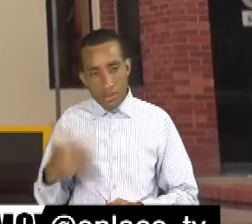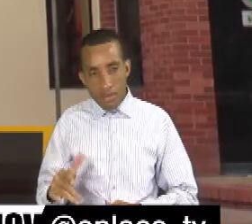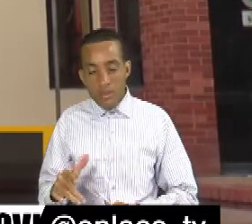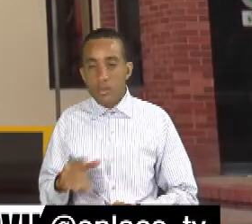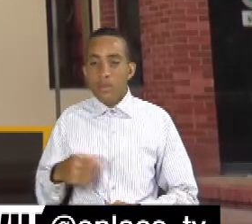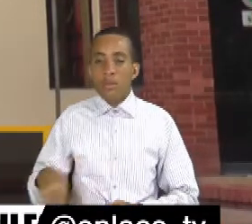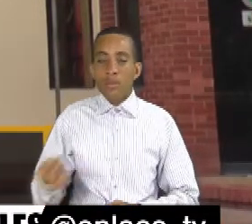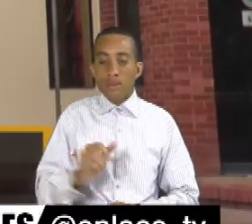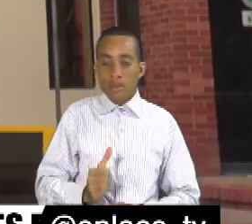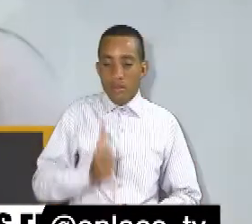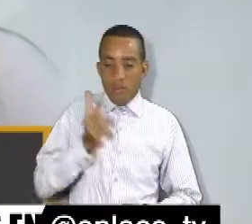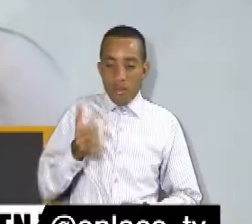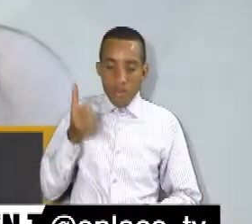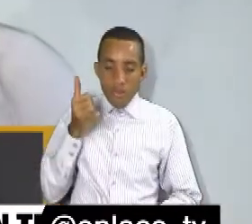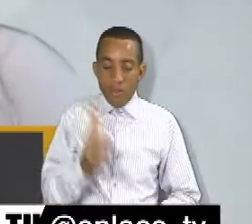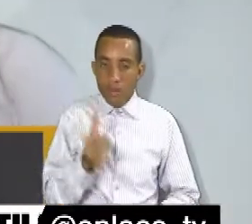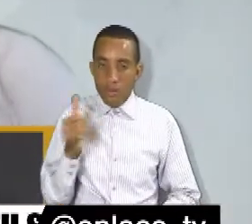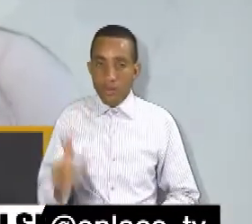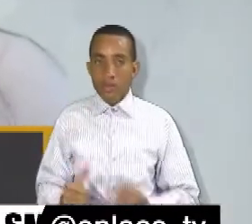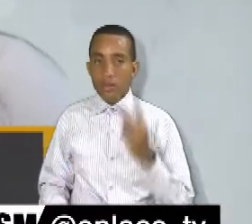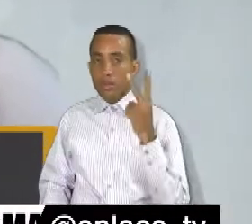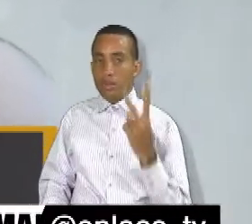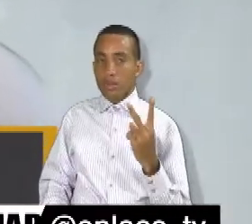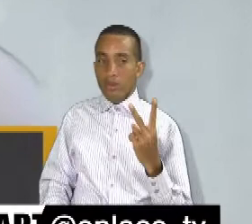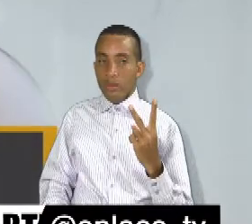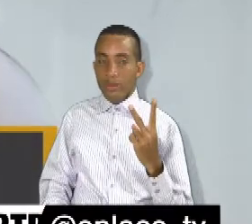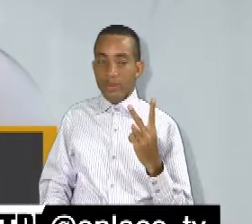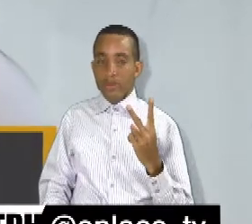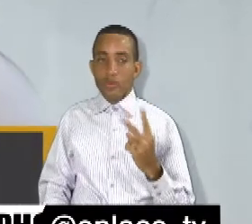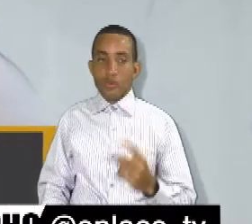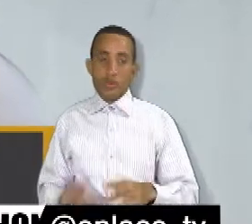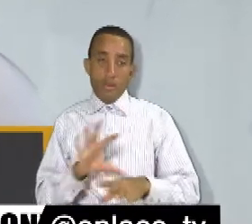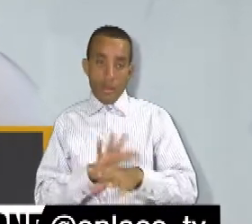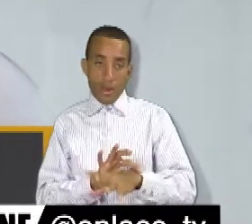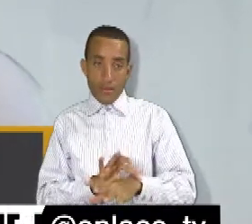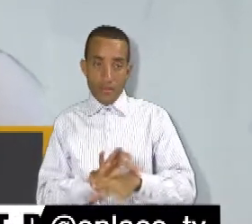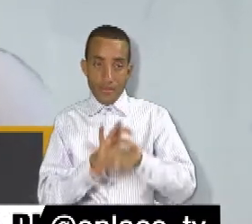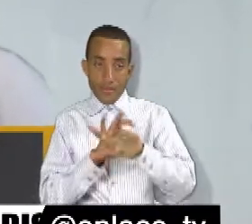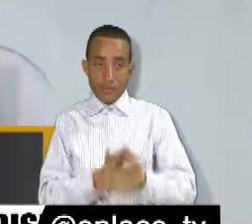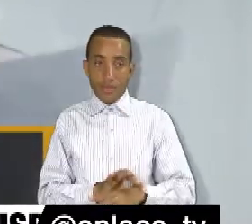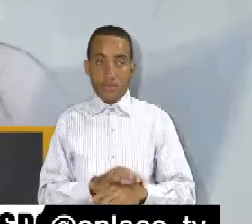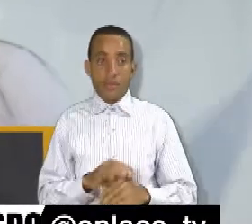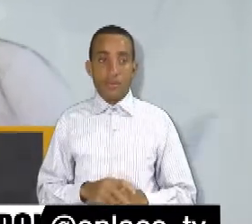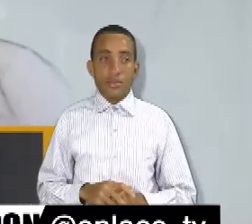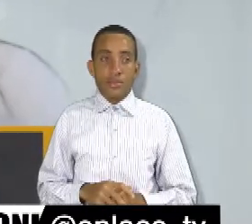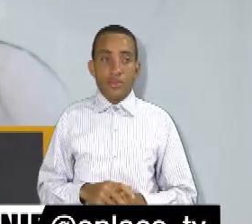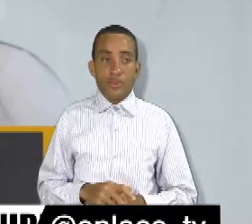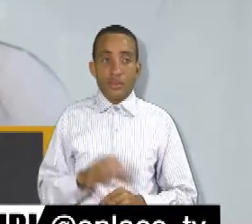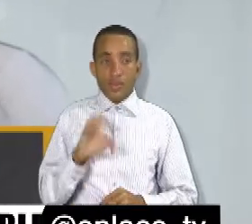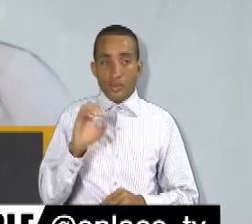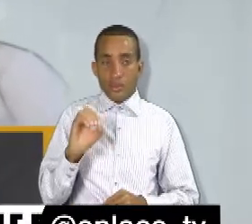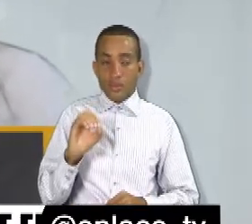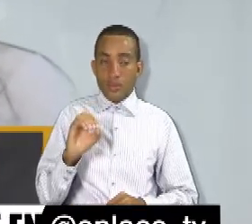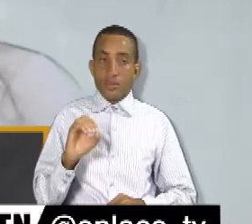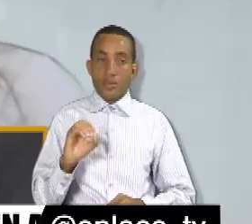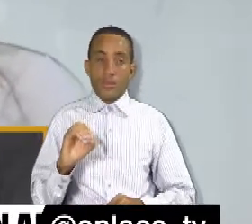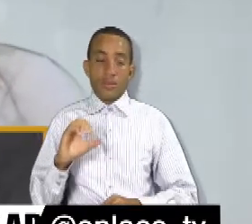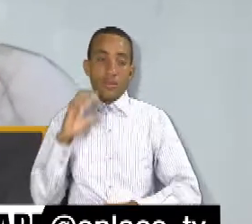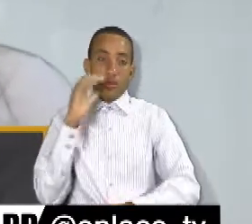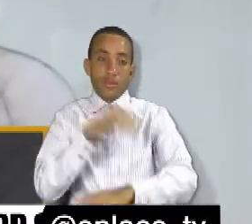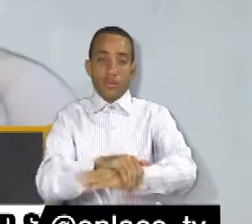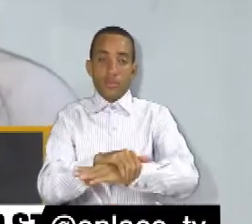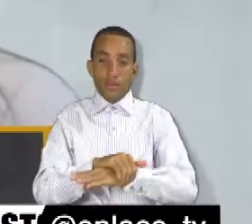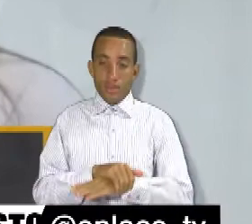de dos menores de edad. Fue capturado un médico legista, el cual es solicitado por la